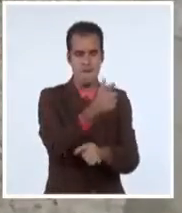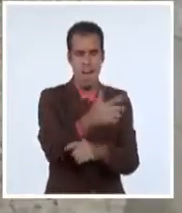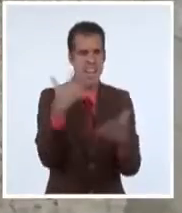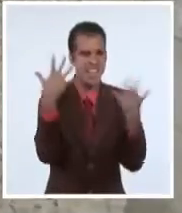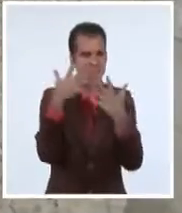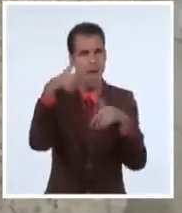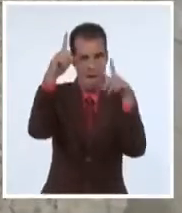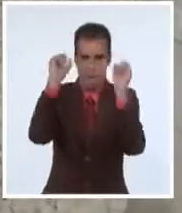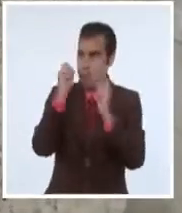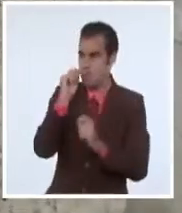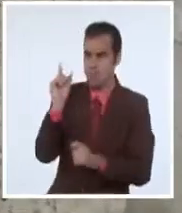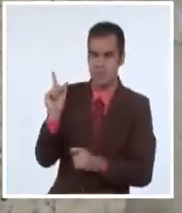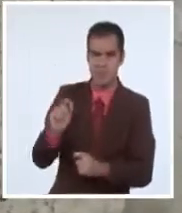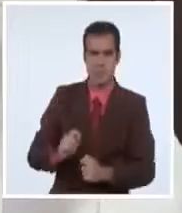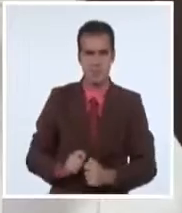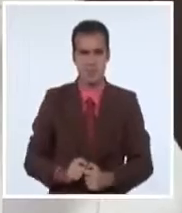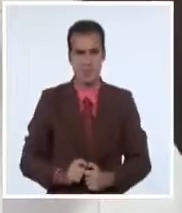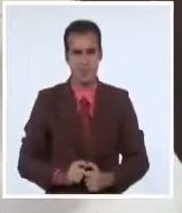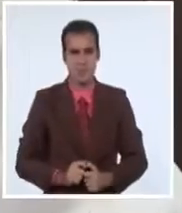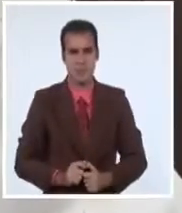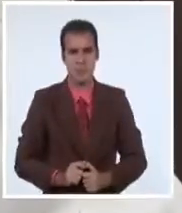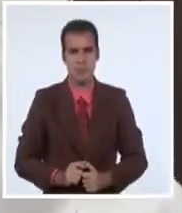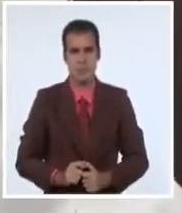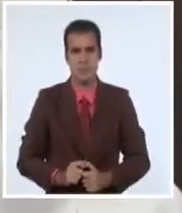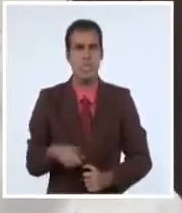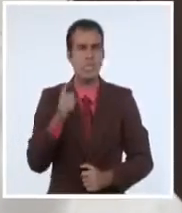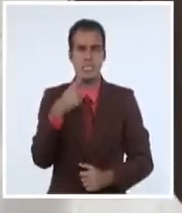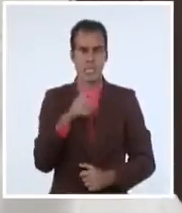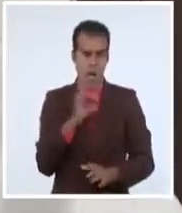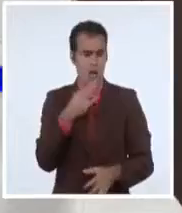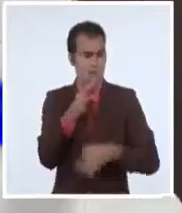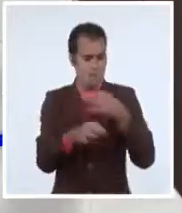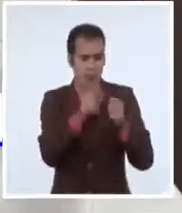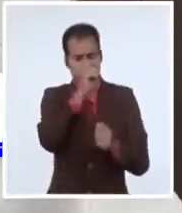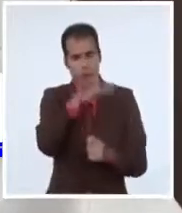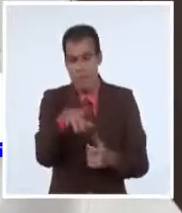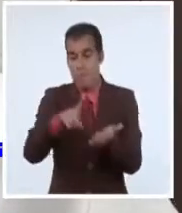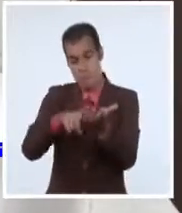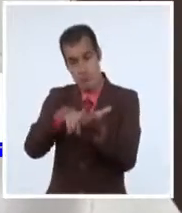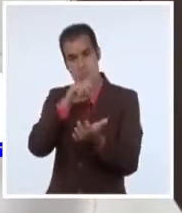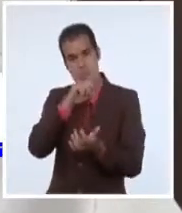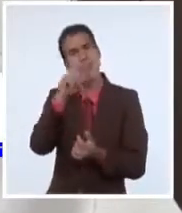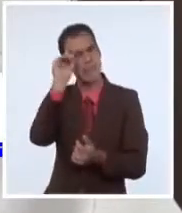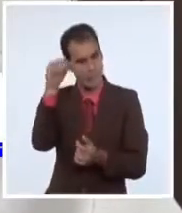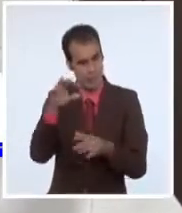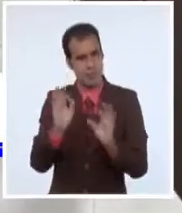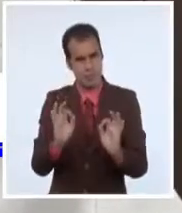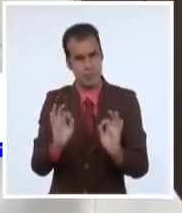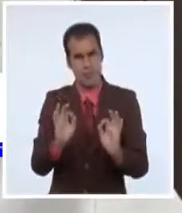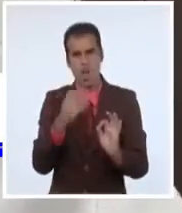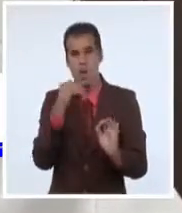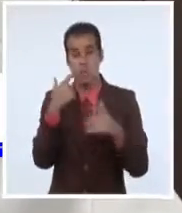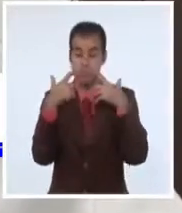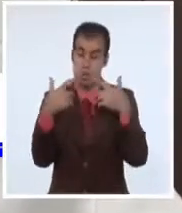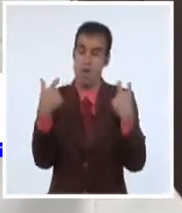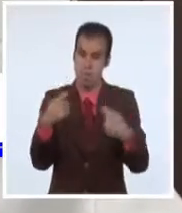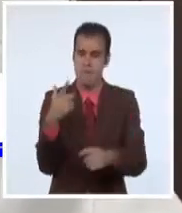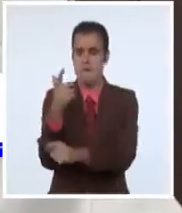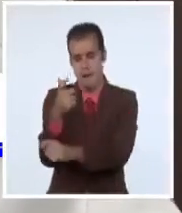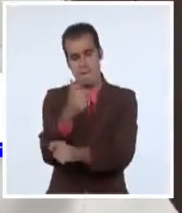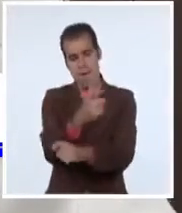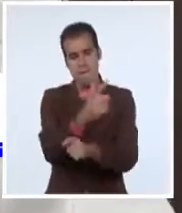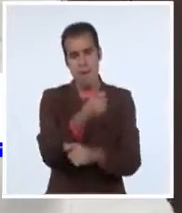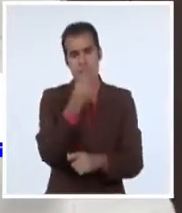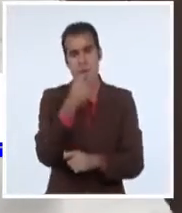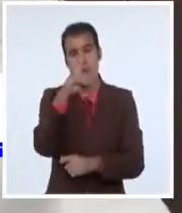Lázara Beltrán. Se le explica a los niños y a los padres para que tengan conocimiento de la importancia que tiene la vacuna para la salud